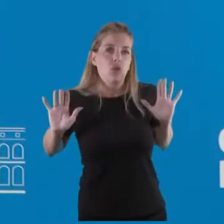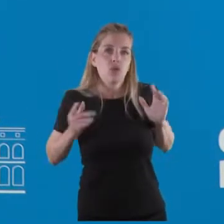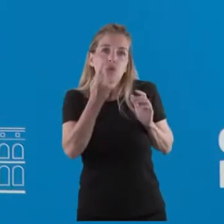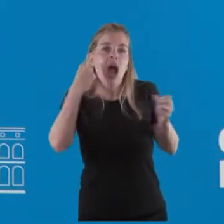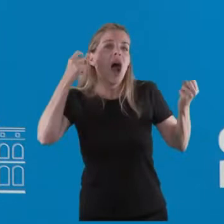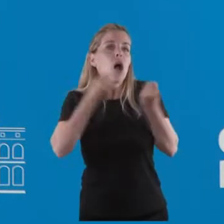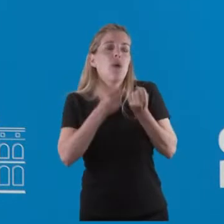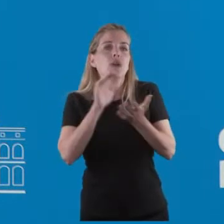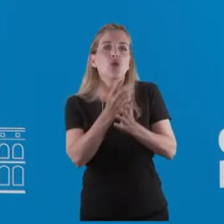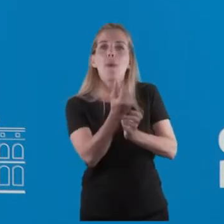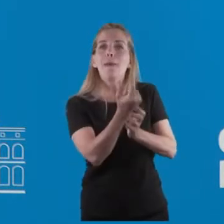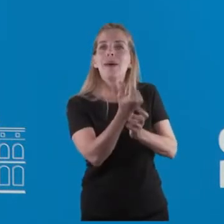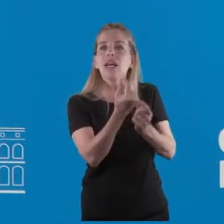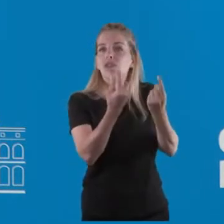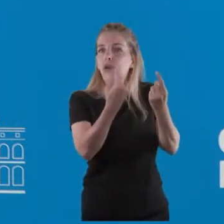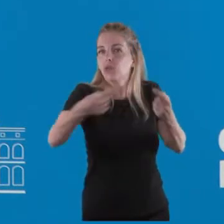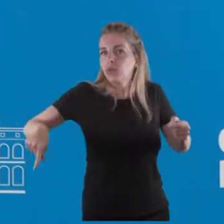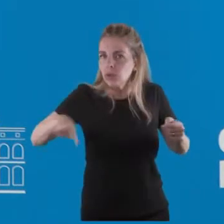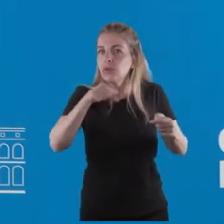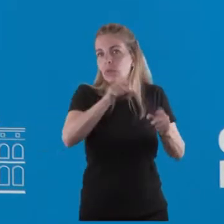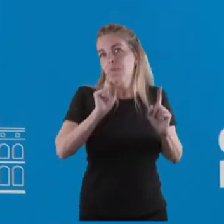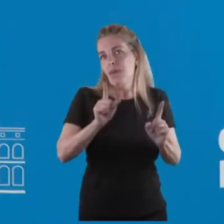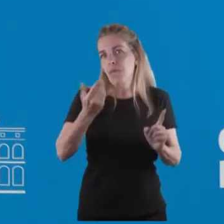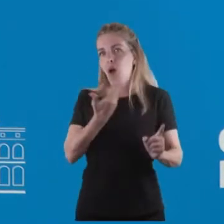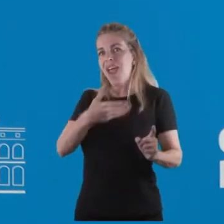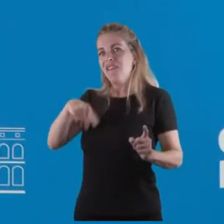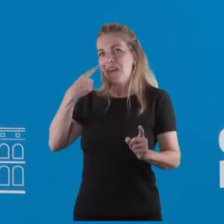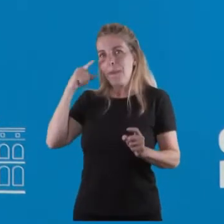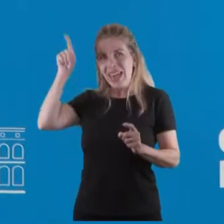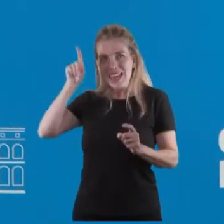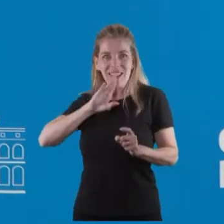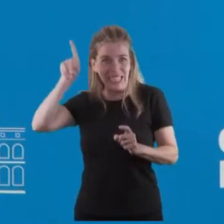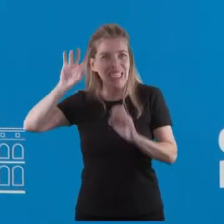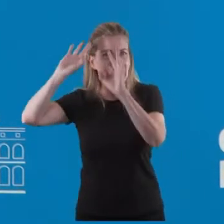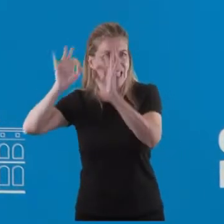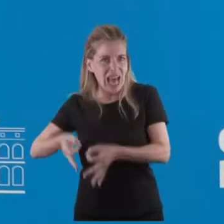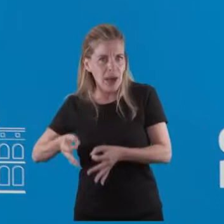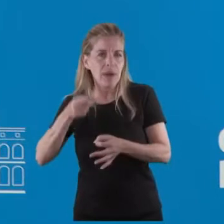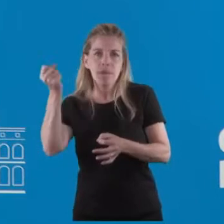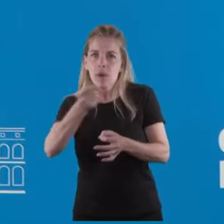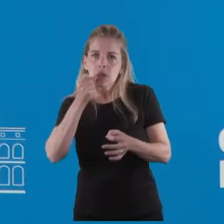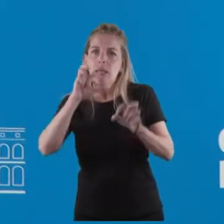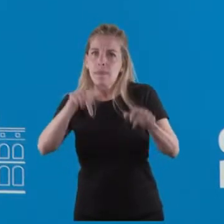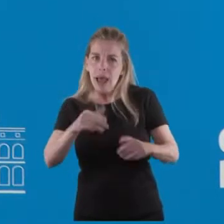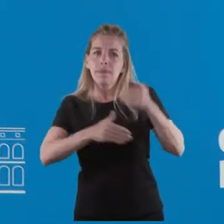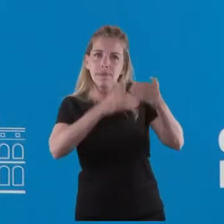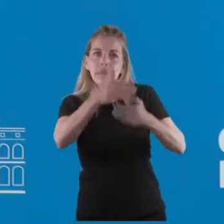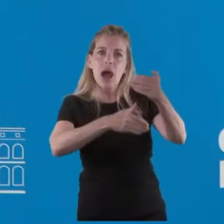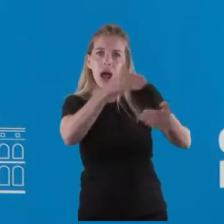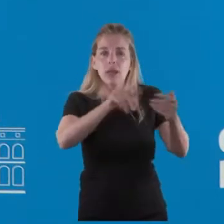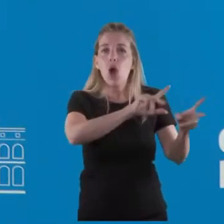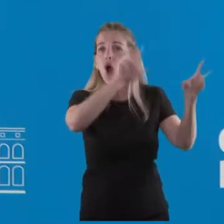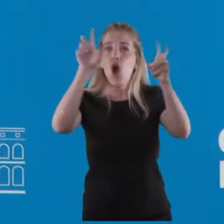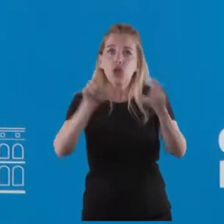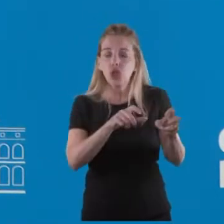que estamos trabajando en eso y que el mismo fondo monetario reconoce que es una política que hay que seguir llevando adelante otros tienen que ver con la